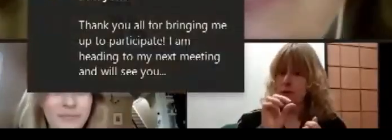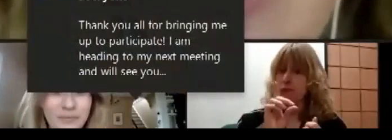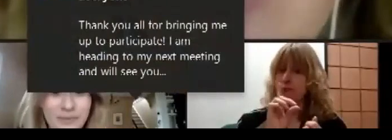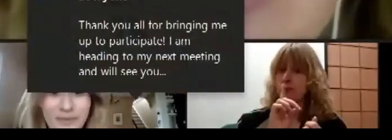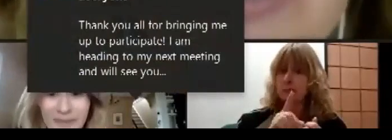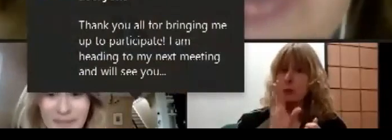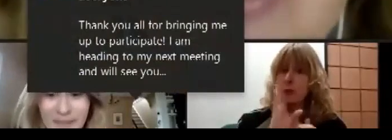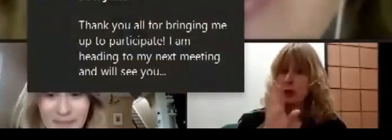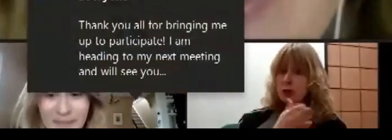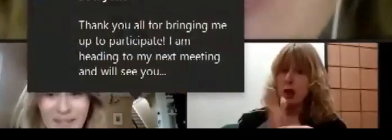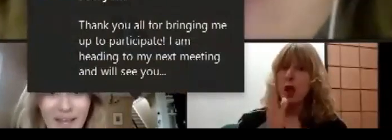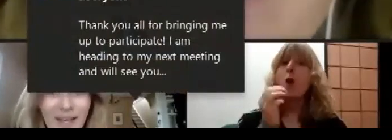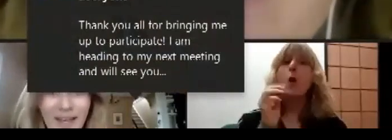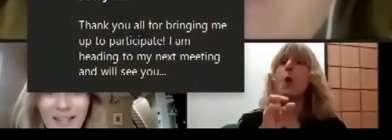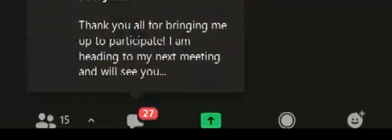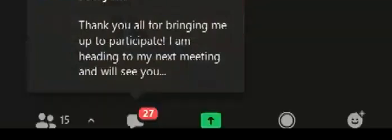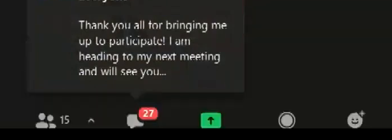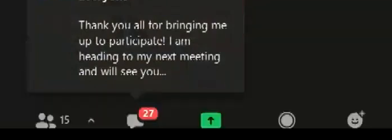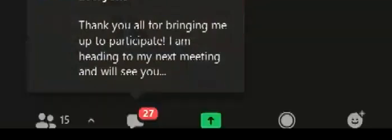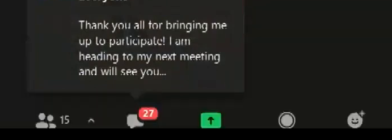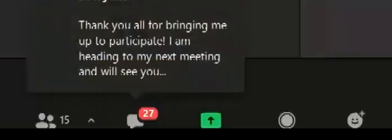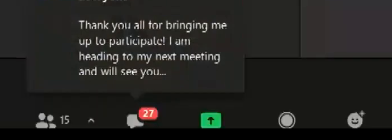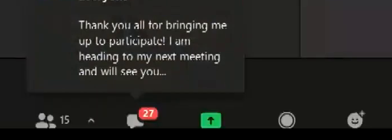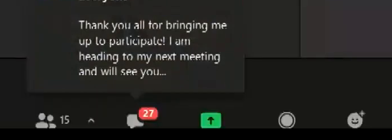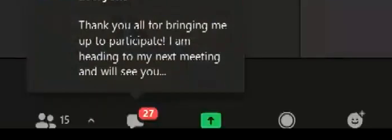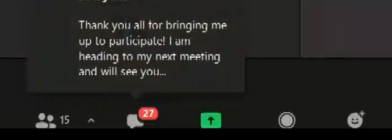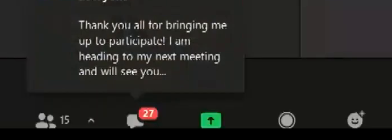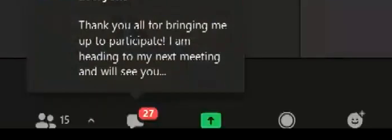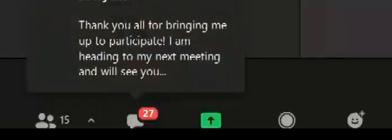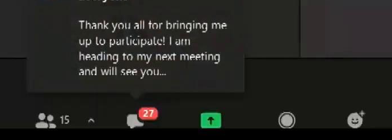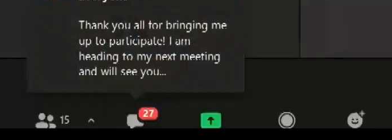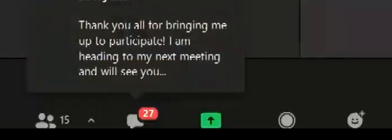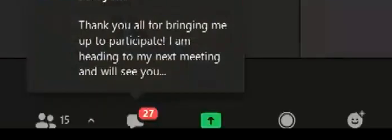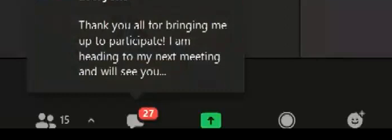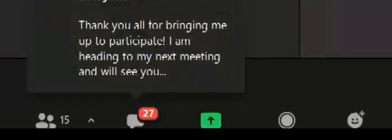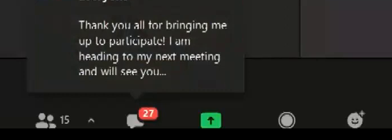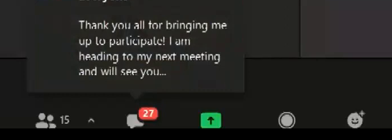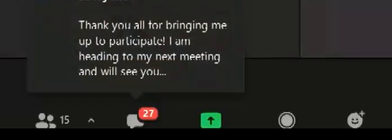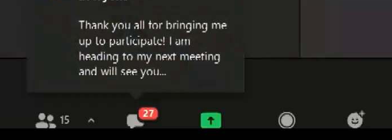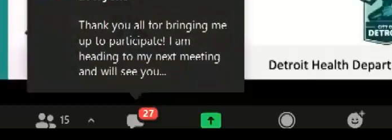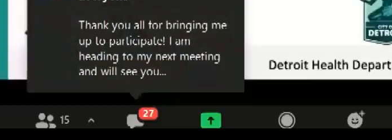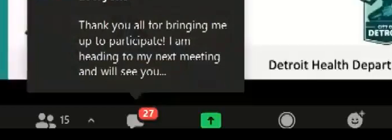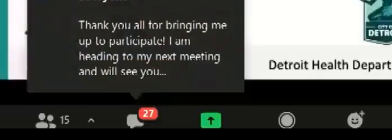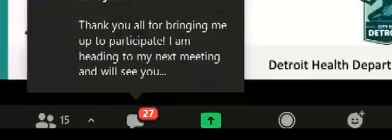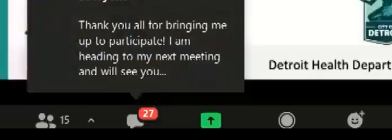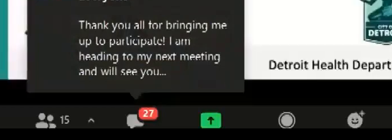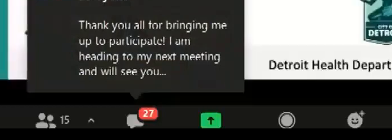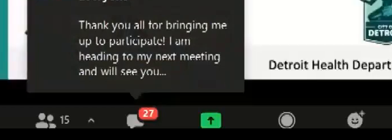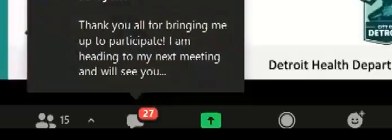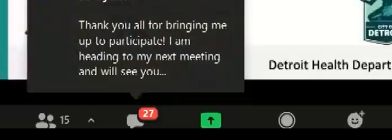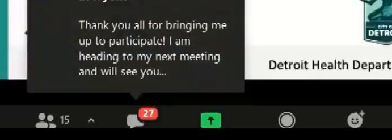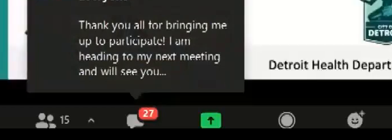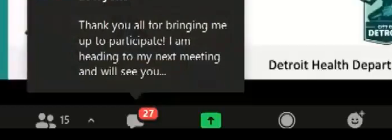comienzo con mis preguntas tengo una presentación con nuevos recursos para ustedes que me gustaría